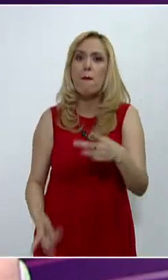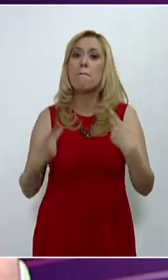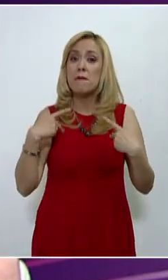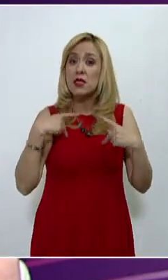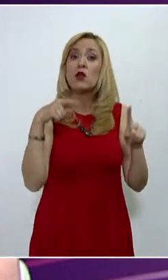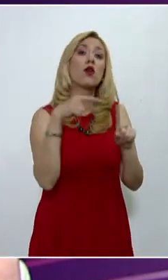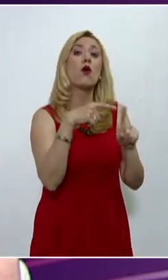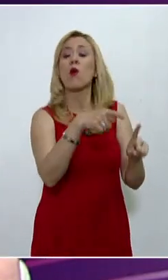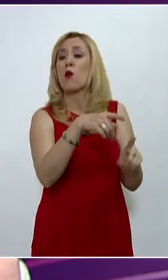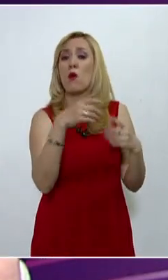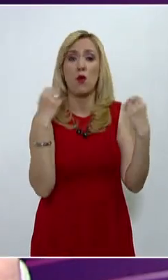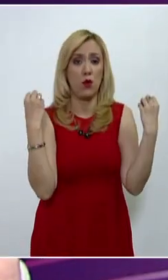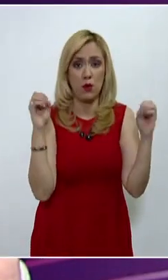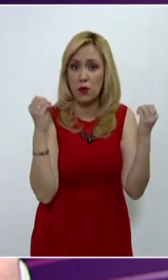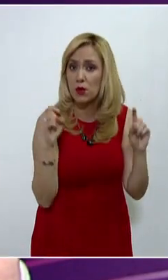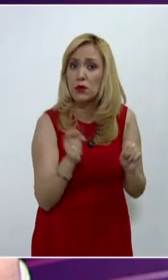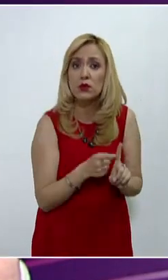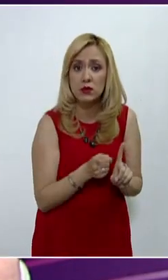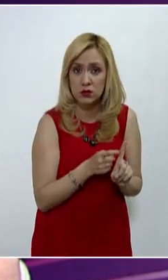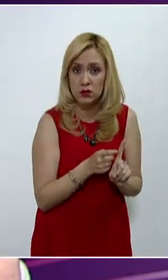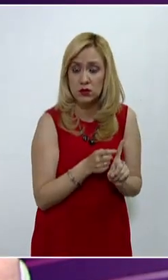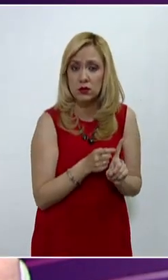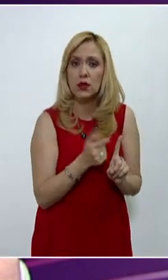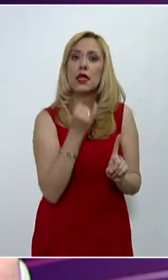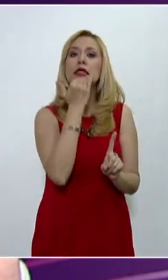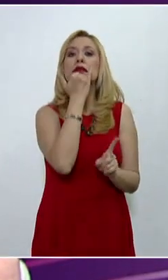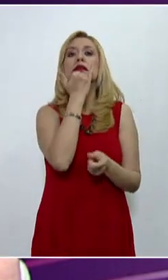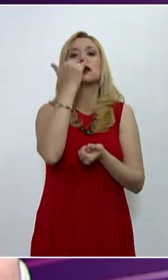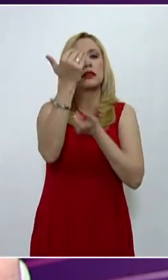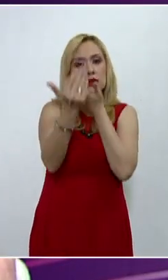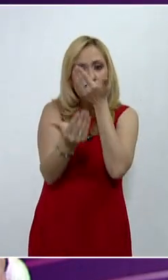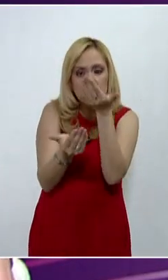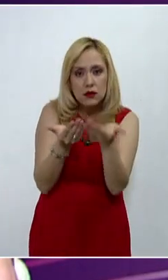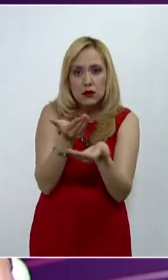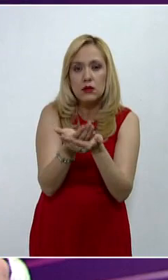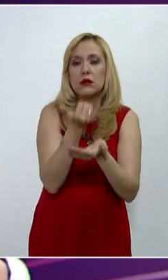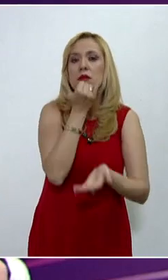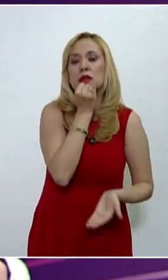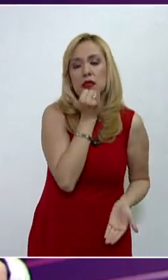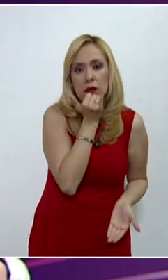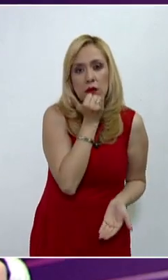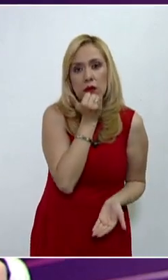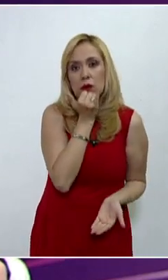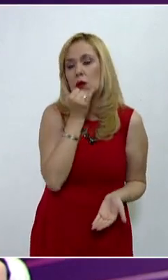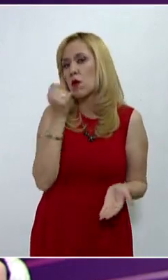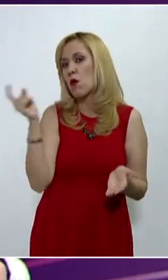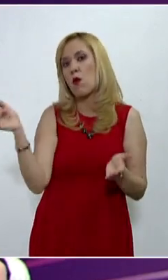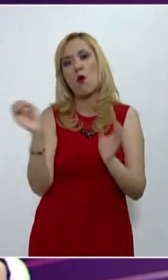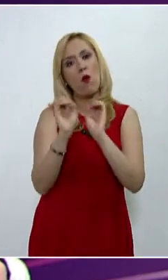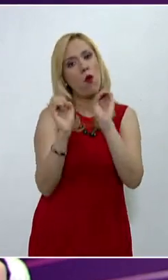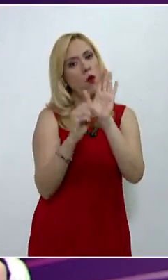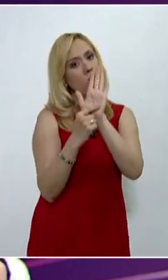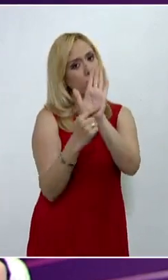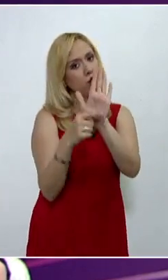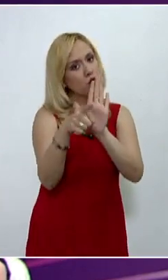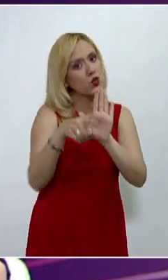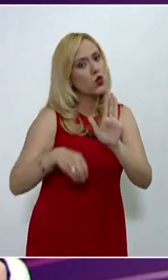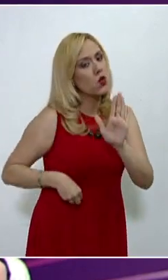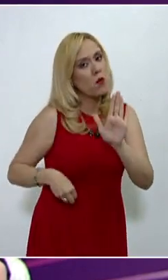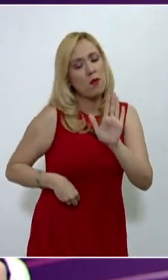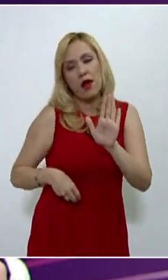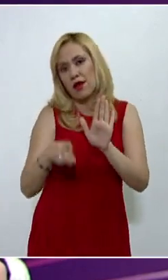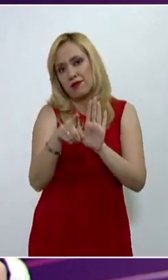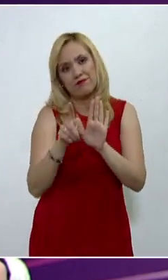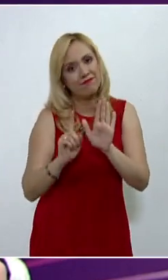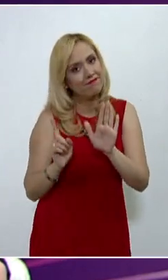inocente y se presume su inocencia. Más bien, discúlpame porque no ha sido demostrado culpable o no se ha